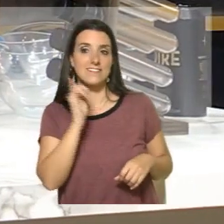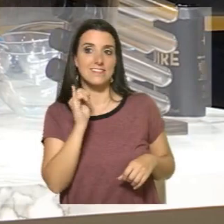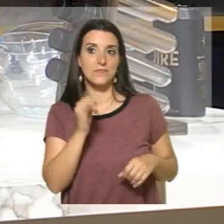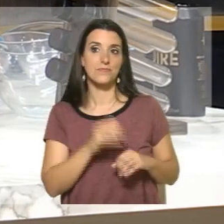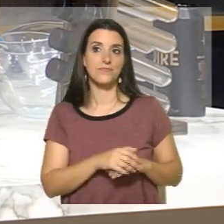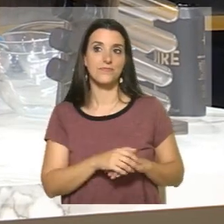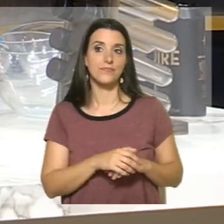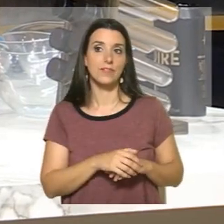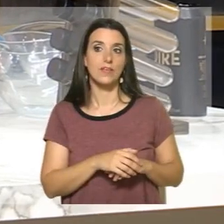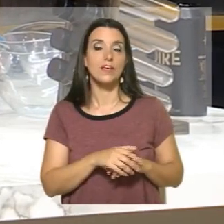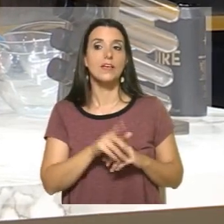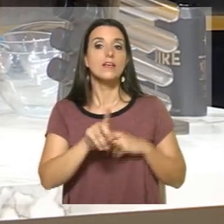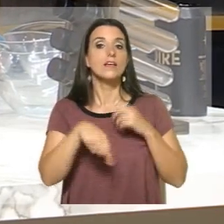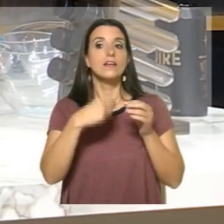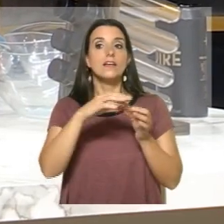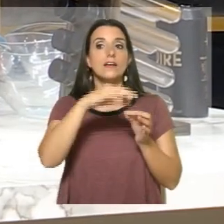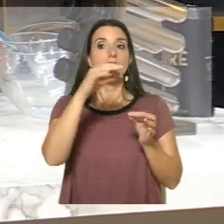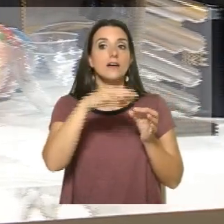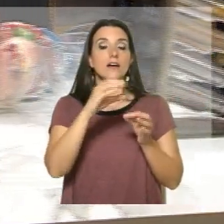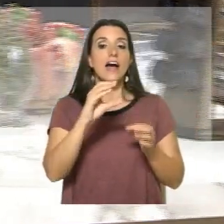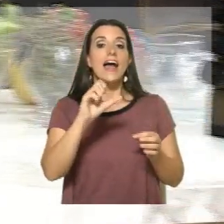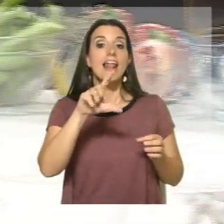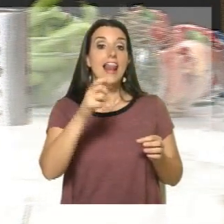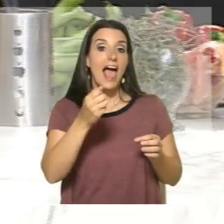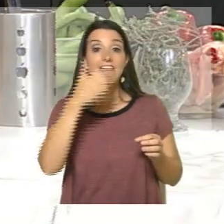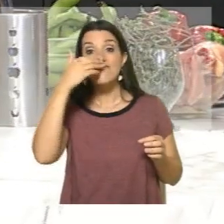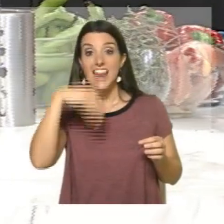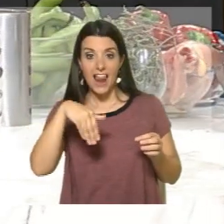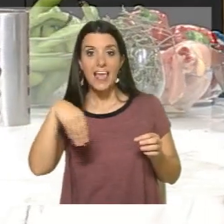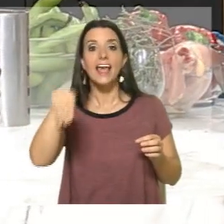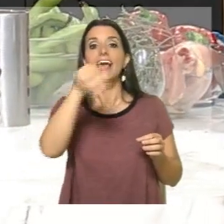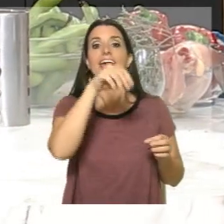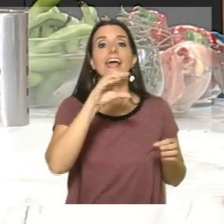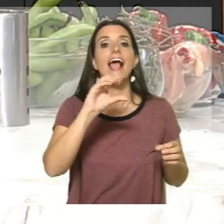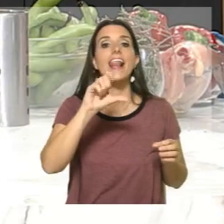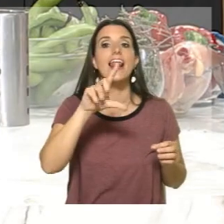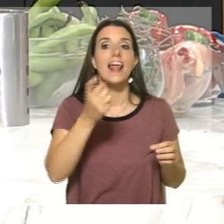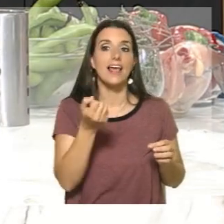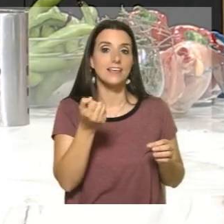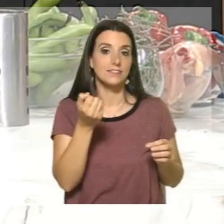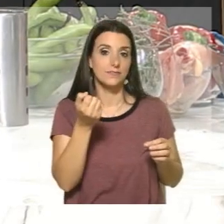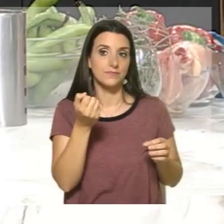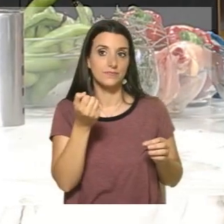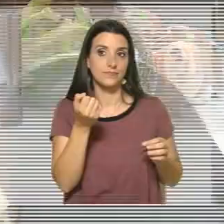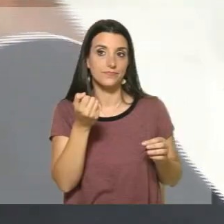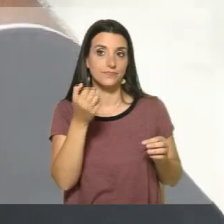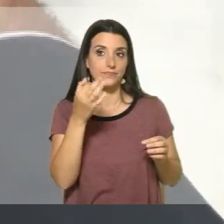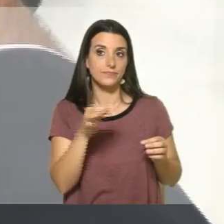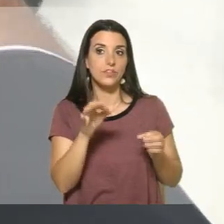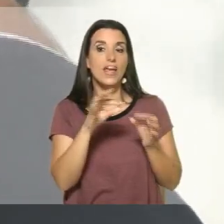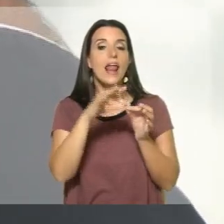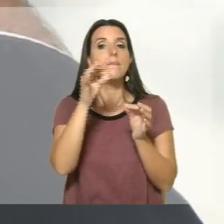acá, le vamos a poner. Un poquito de canela al final, ¿está? El tomillo sí se lo pongo, mira. Pongo la ramita y después se la